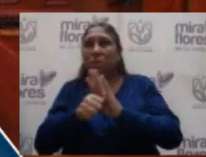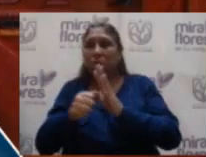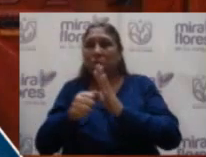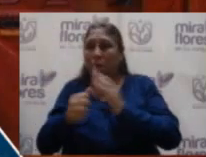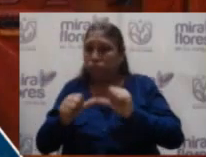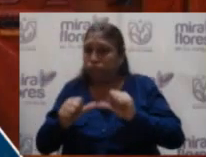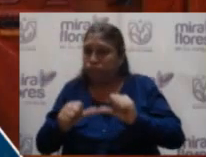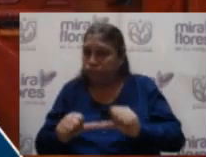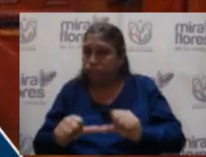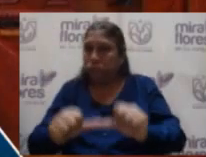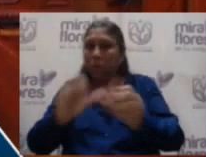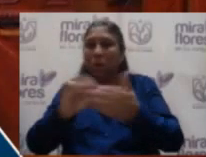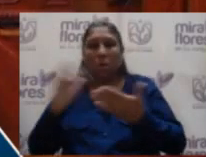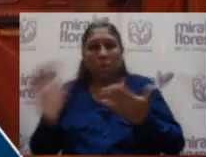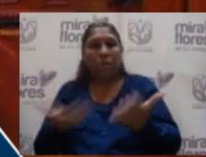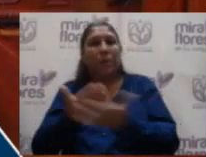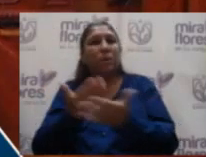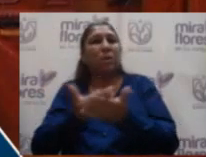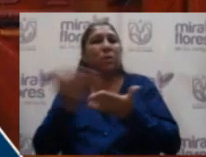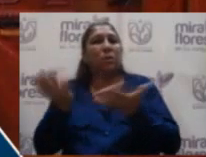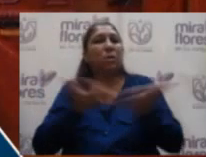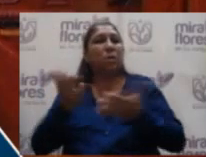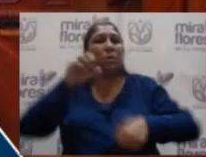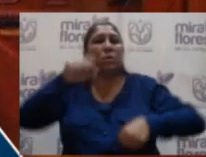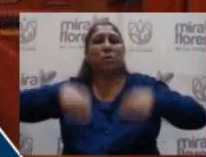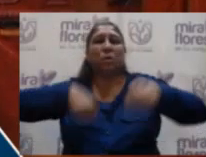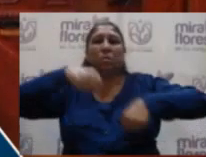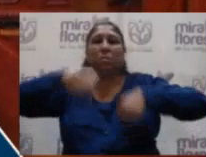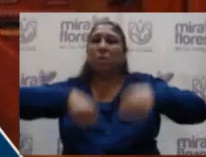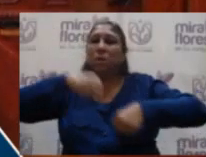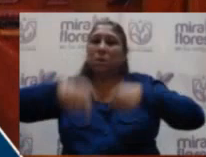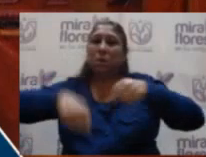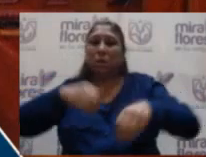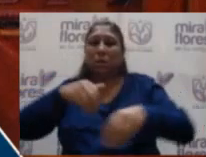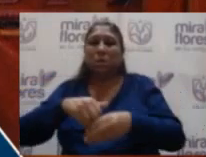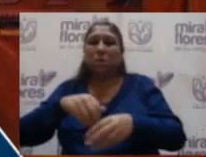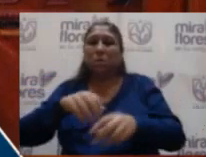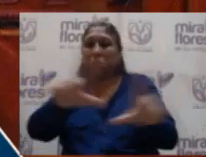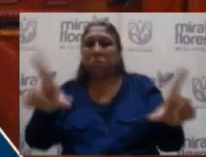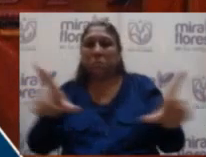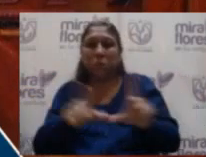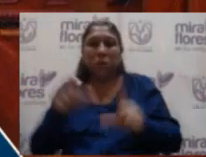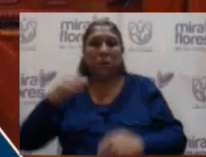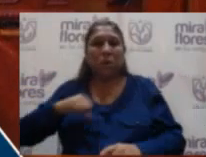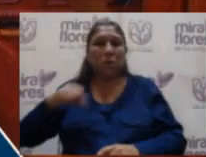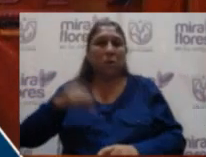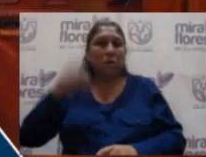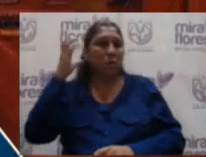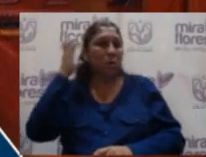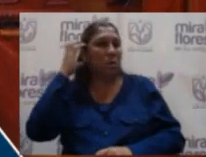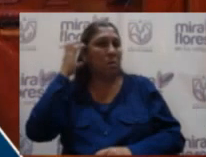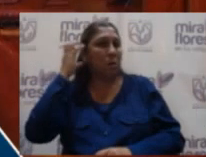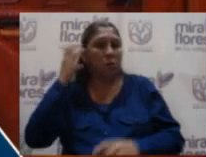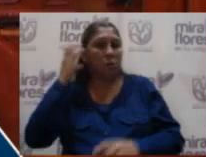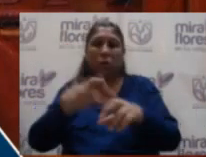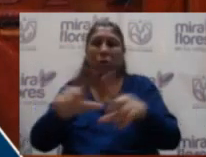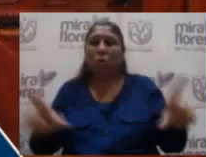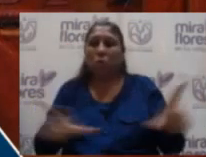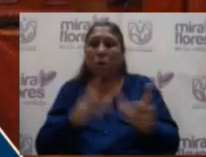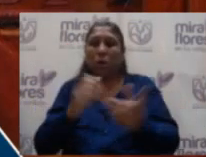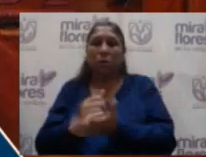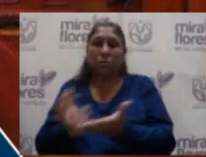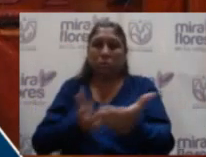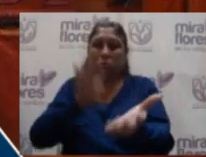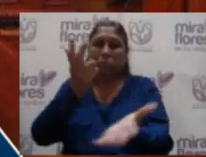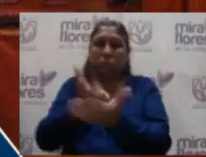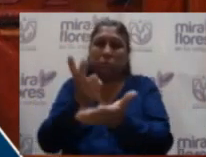autosostenible, presentación del servicio de bicicletas públicas en el distrito de Miraflores y concesión de espacios para la instalación de